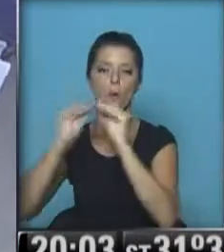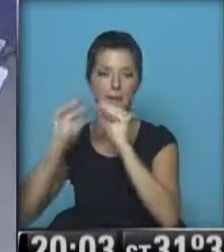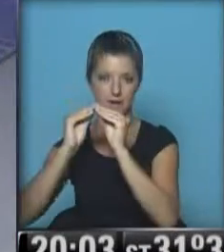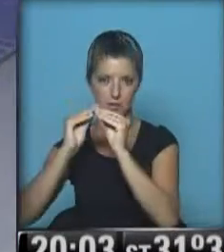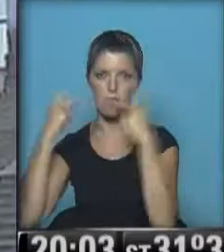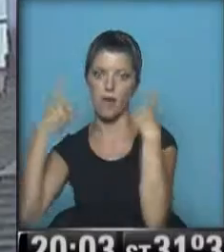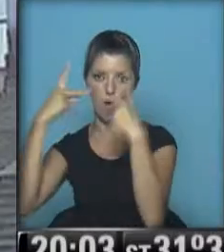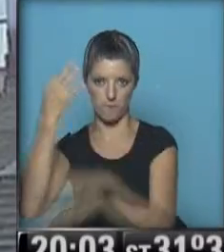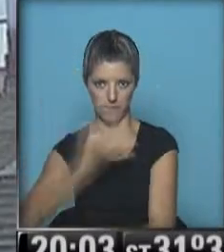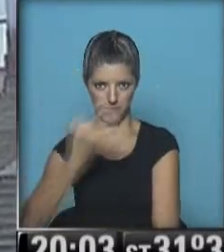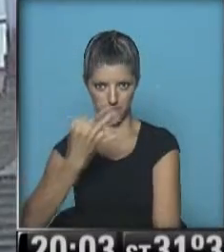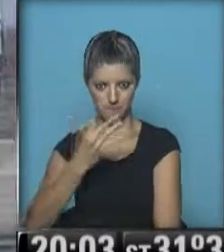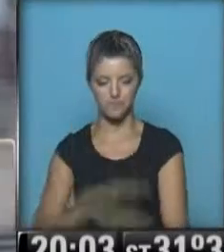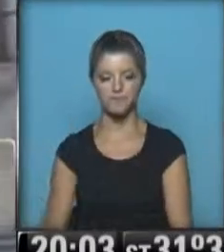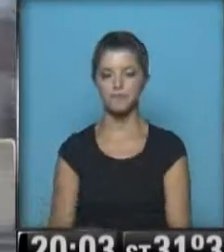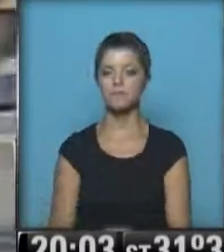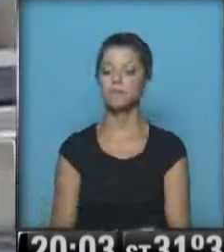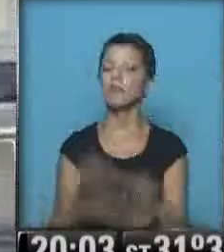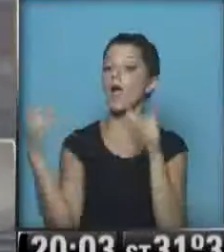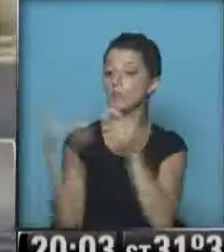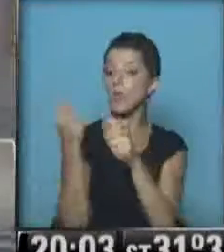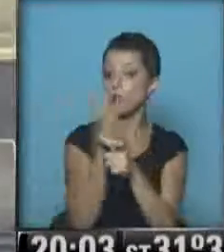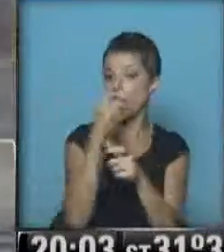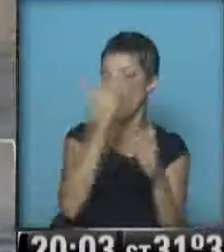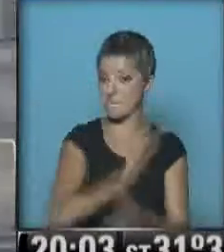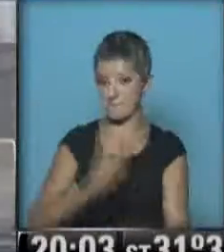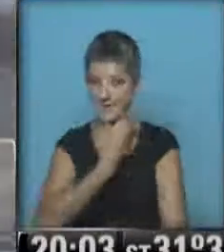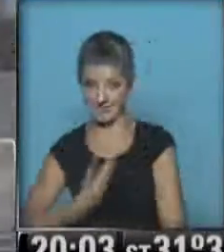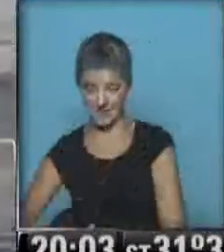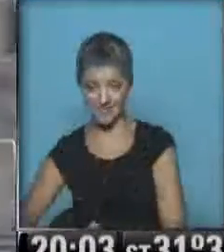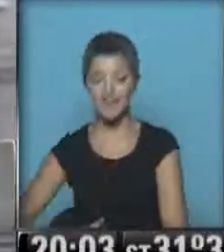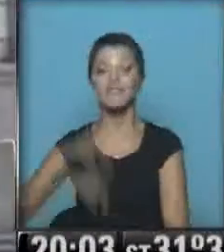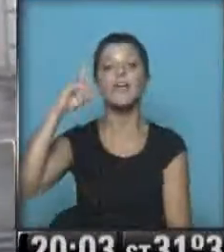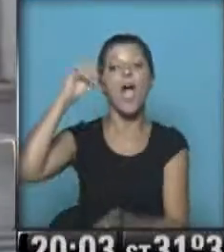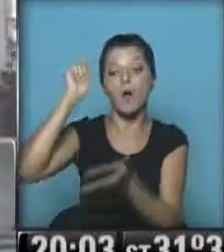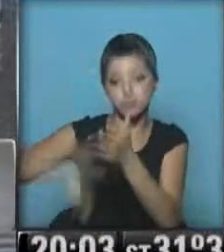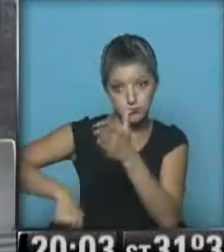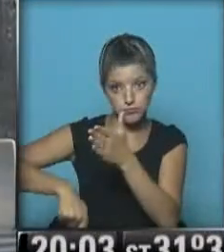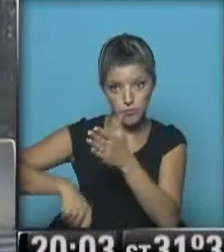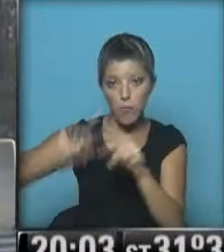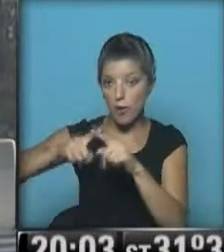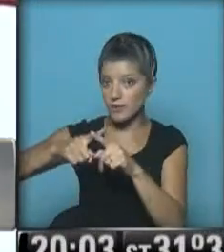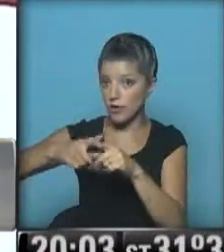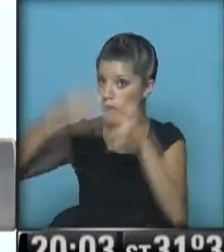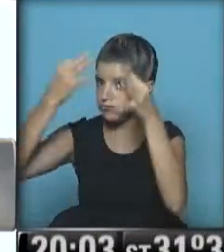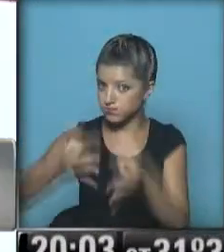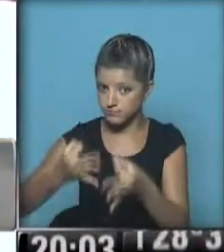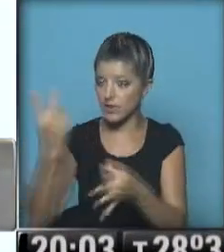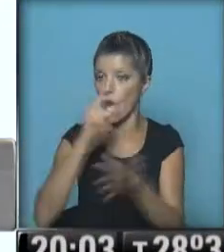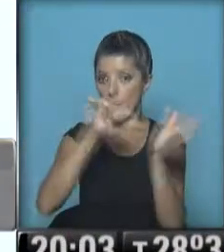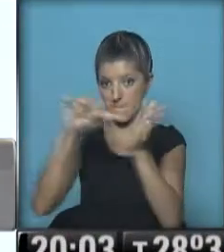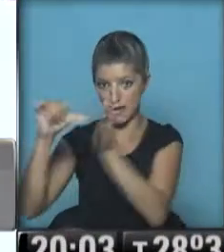China. La reunión entre los dos presidentes selló los acuerdos políticos alcanzados entre Argentina y